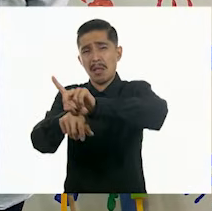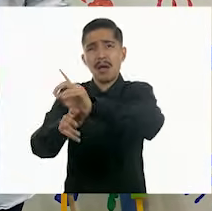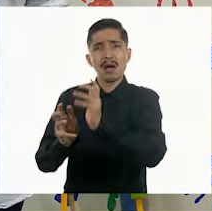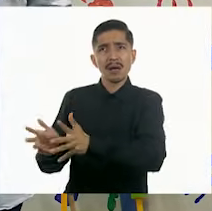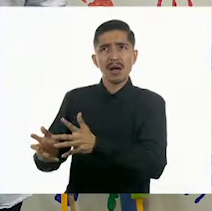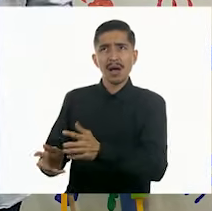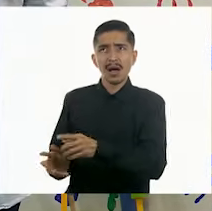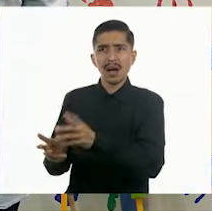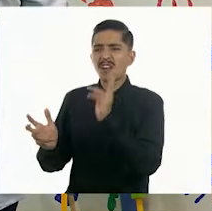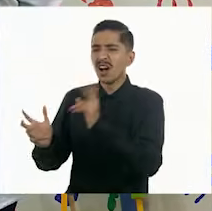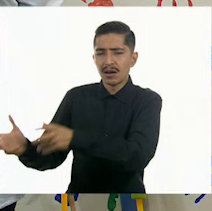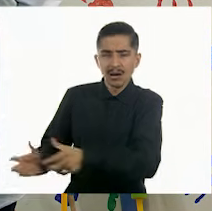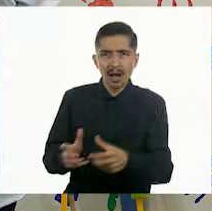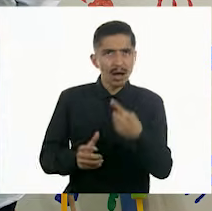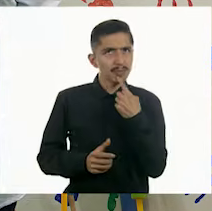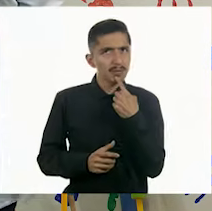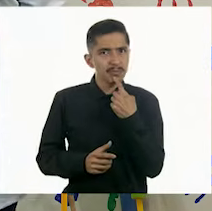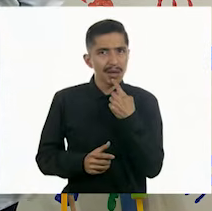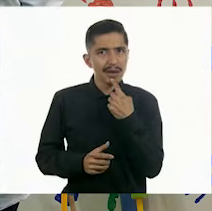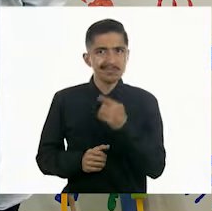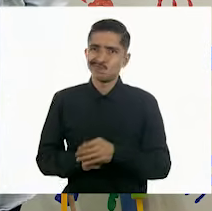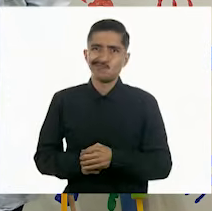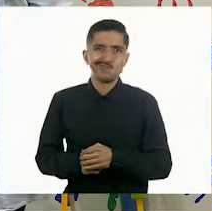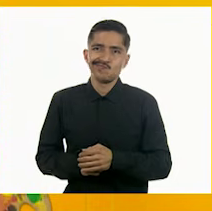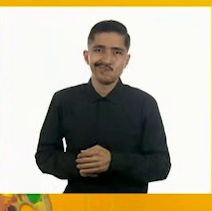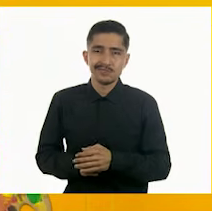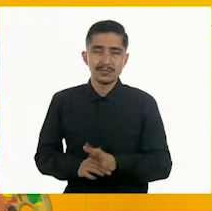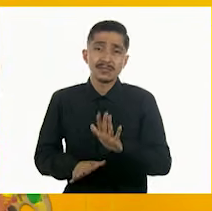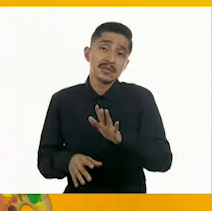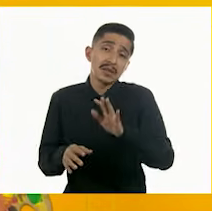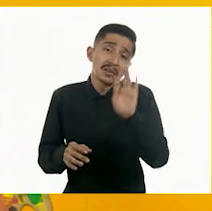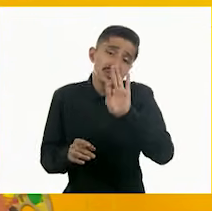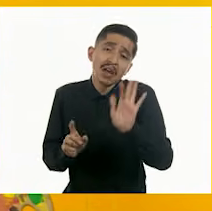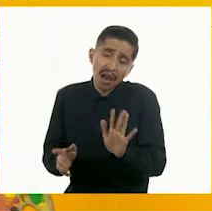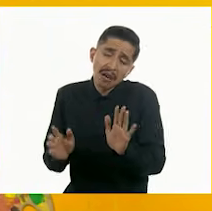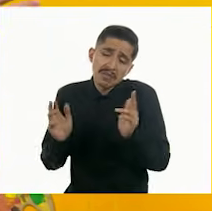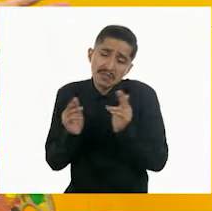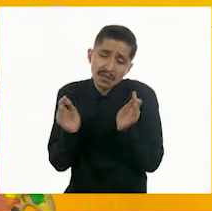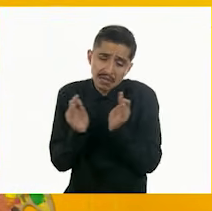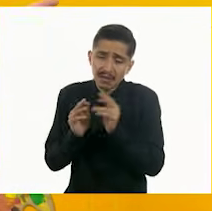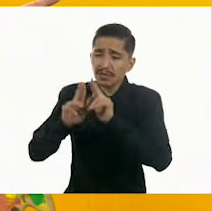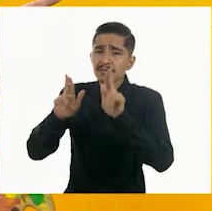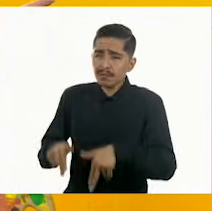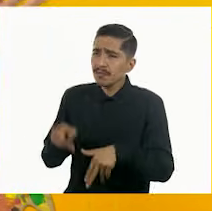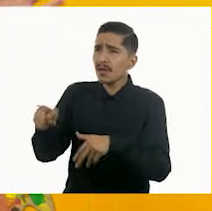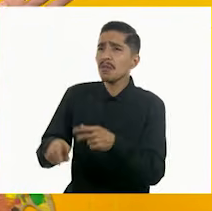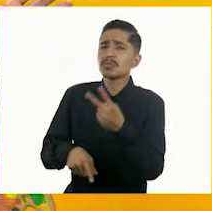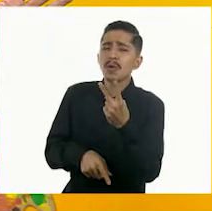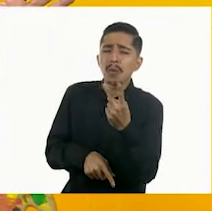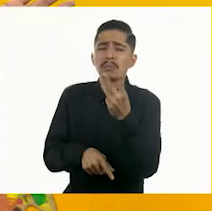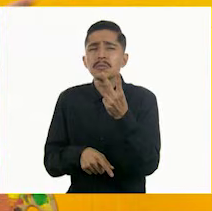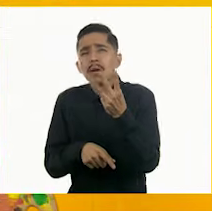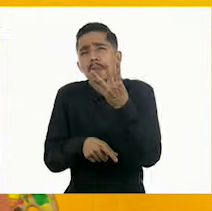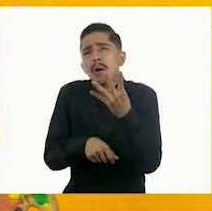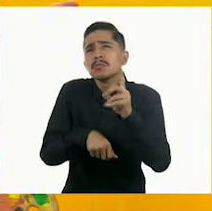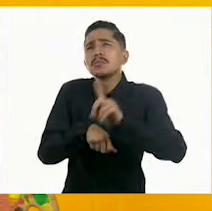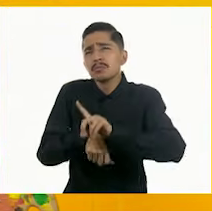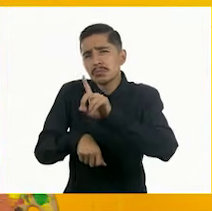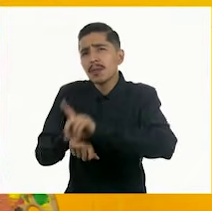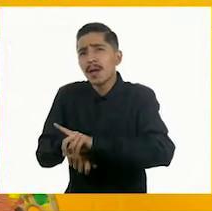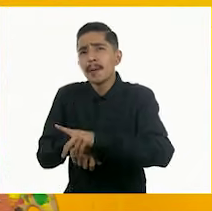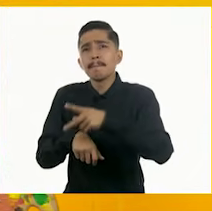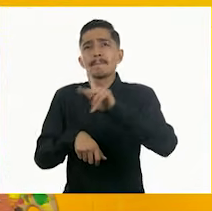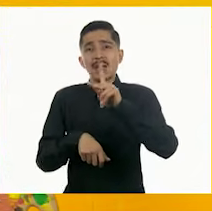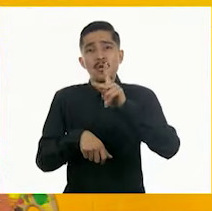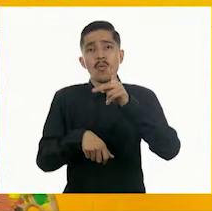No, yo creo que el refrigerador va a ayudar a mantenerlo unos dos, tres o cuatro días. Pero después de eso, todos